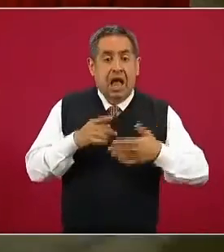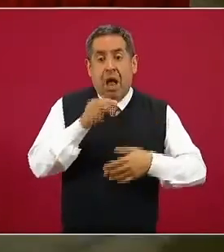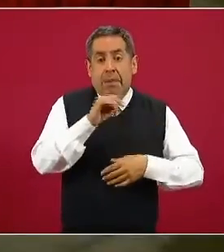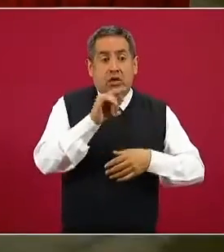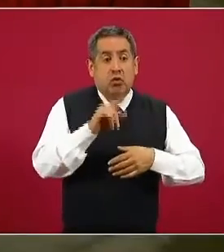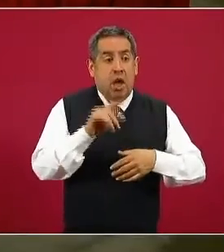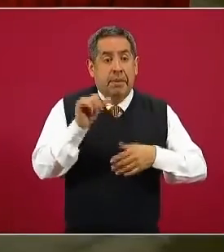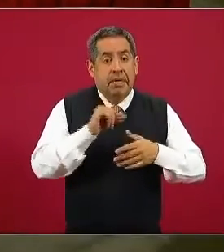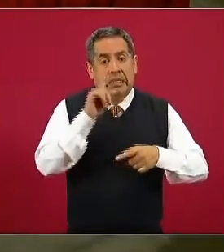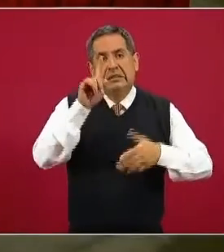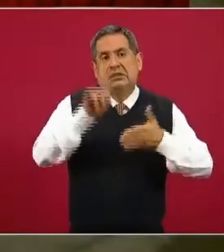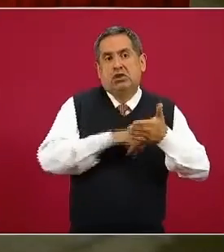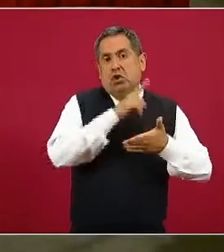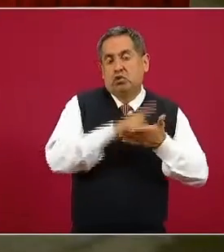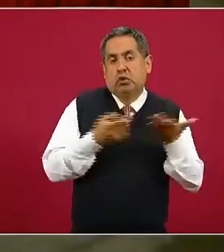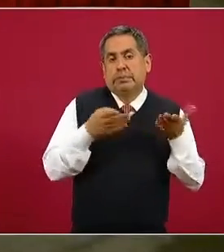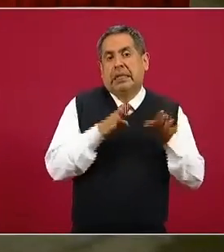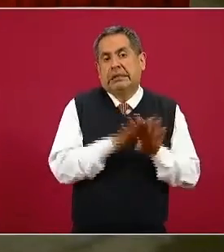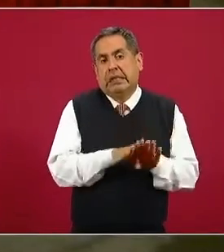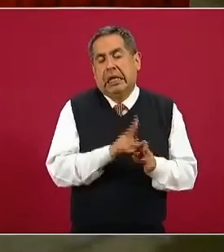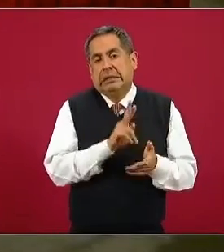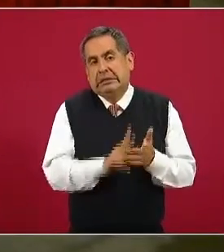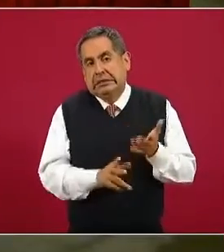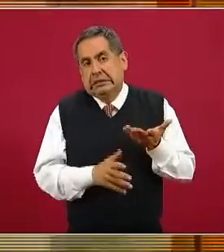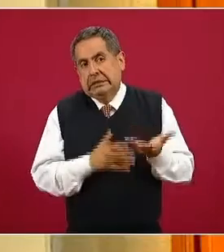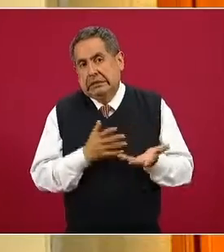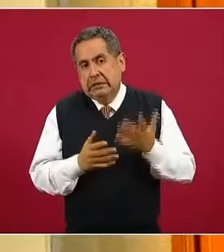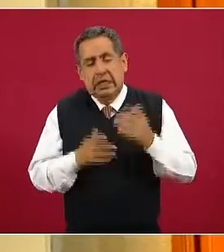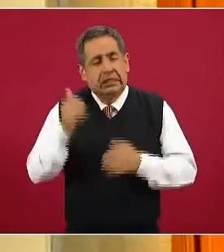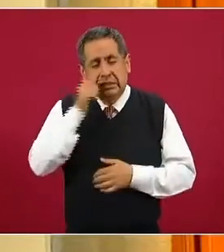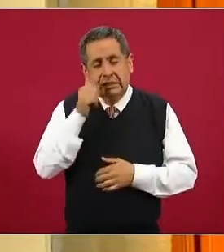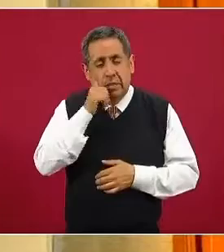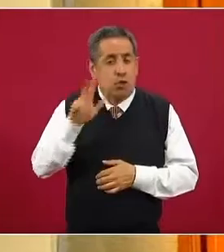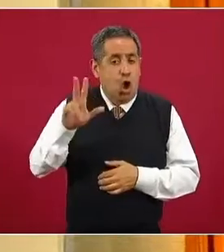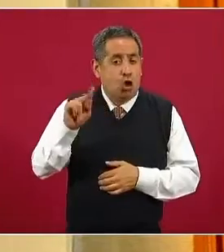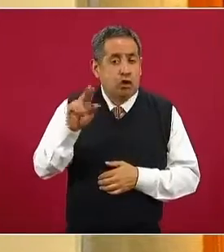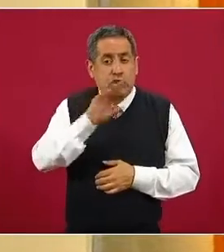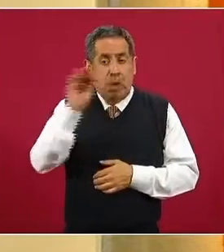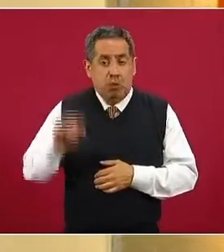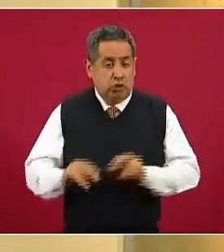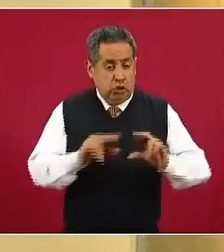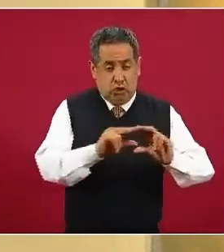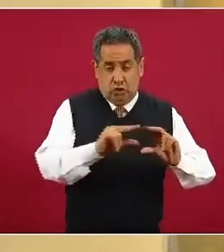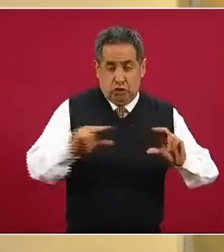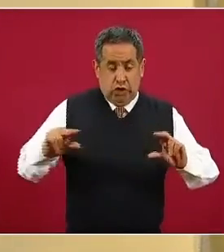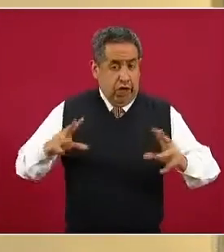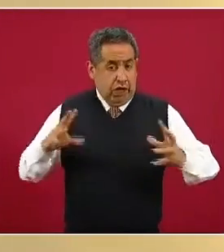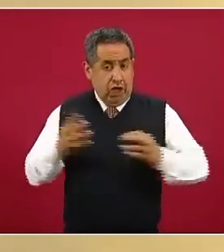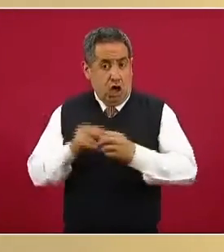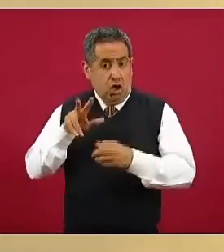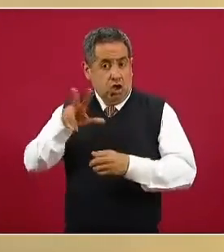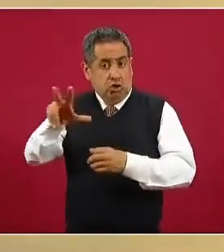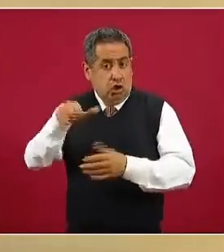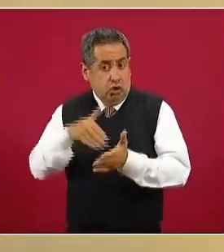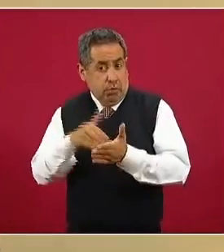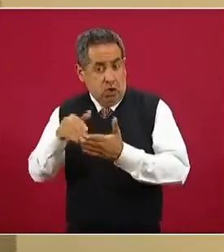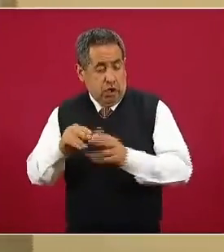suspender una parte muy importante. Tradicionalmente el 80% de las dosis, de estas 18 millones de